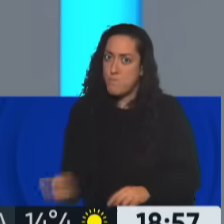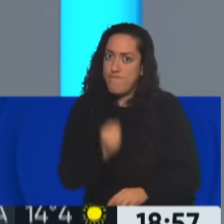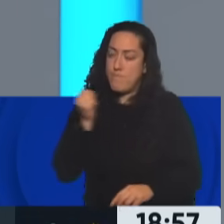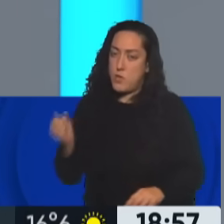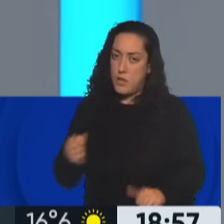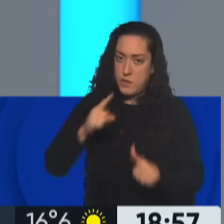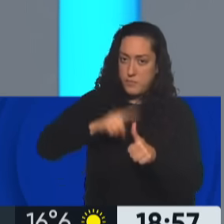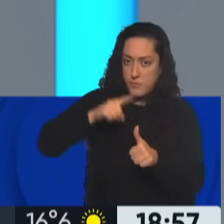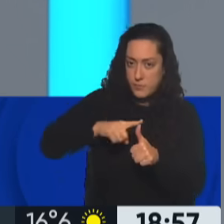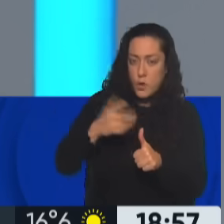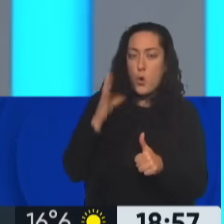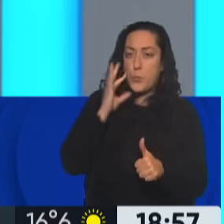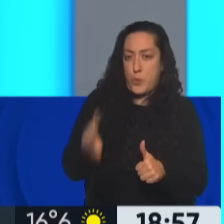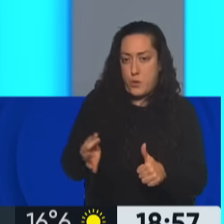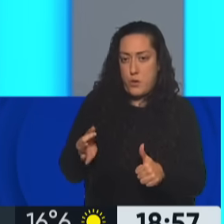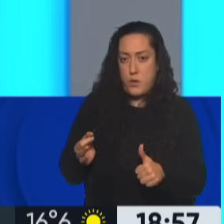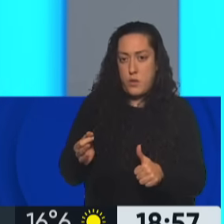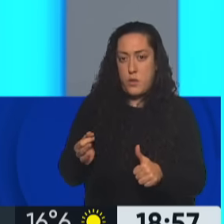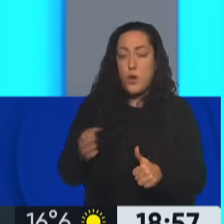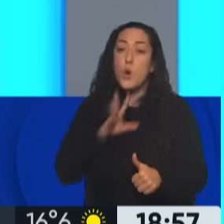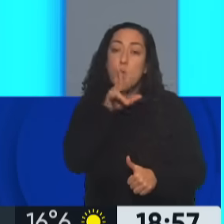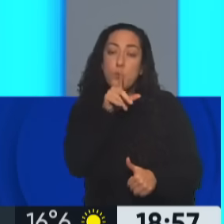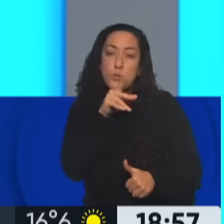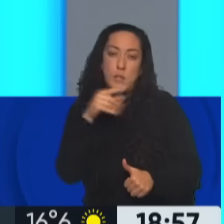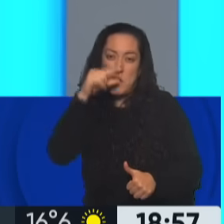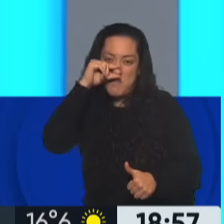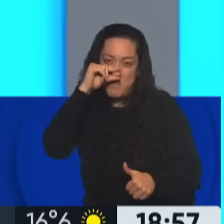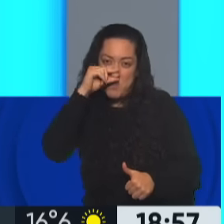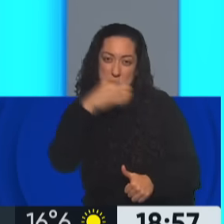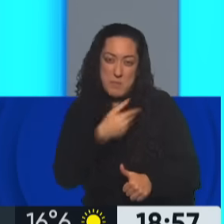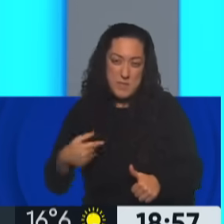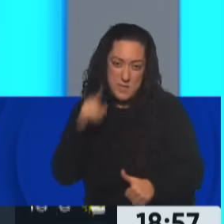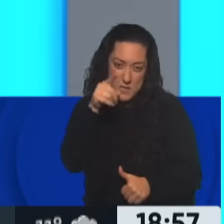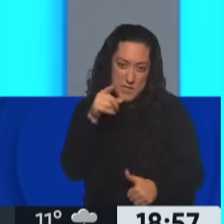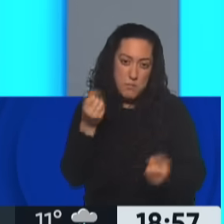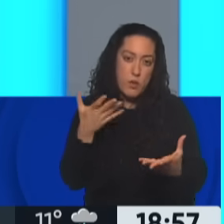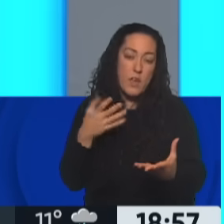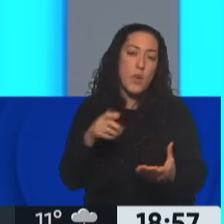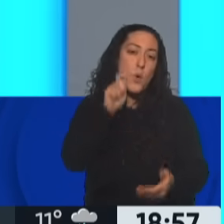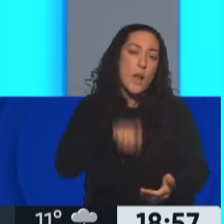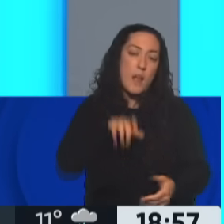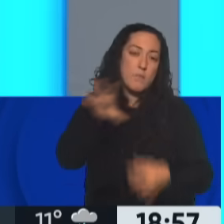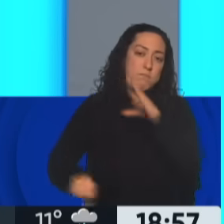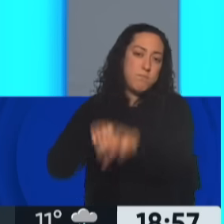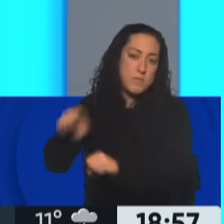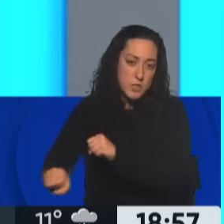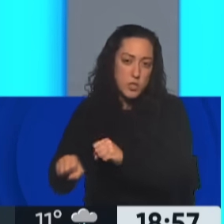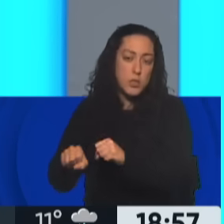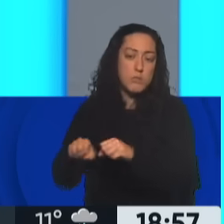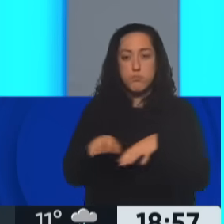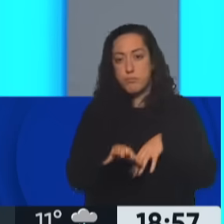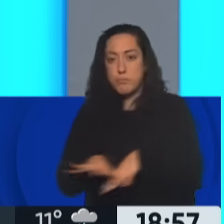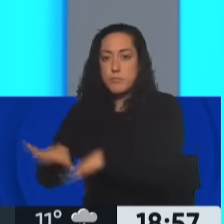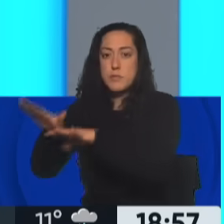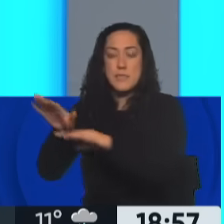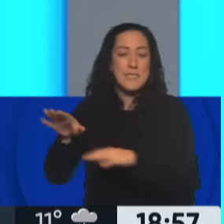una por supuesto y era obvia, la de el presidente de Rusia, Vladimir Putin, que desde la invasión a Ucrania y con la orden de detención de la corte sale